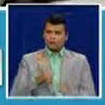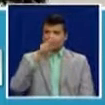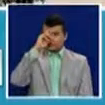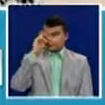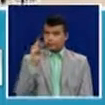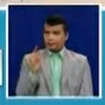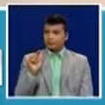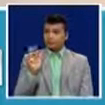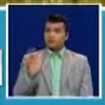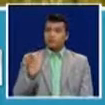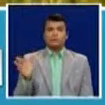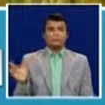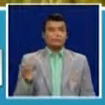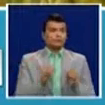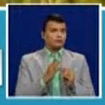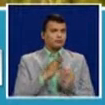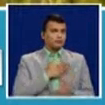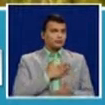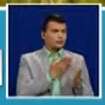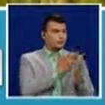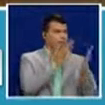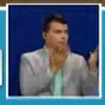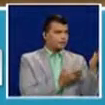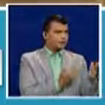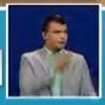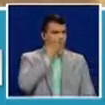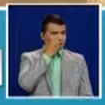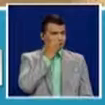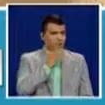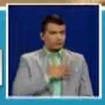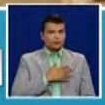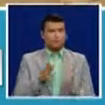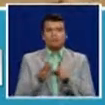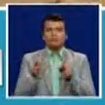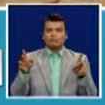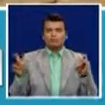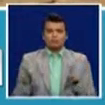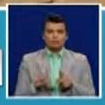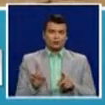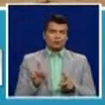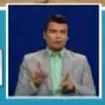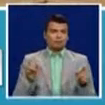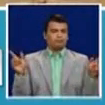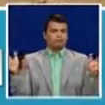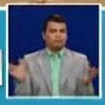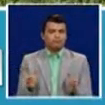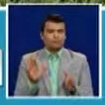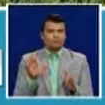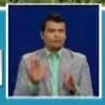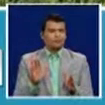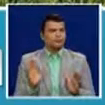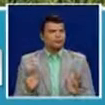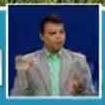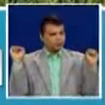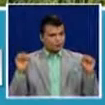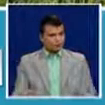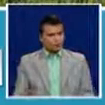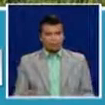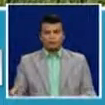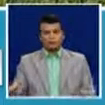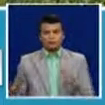Oye, es que yo, bueno, naranja y aguacate en mi patio no puedo, porque mi patio es así, de pequeñito, pero sí puedo tener una